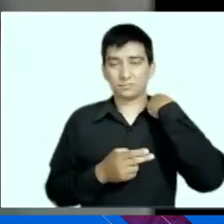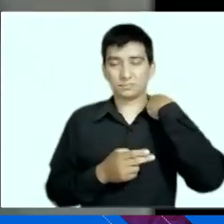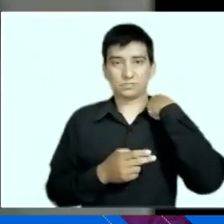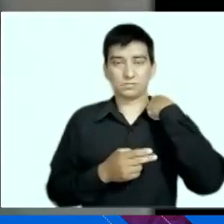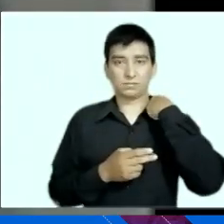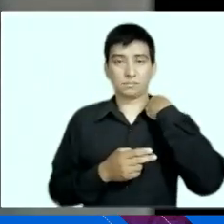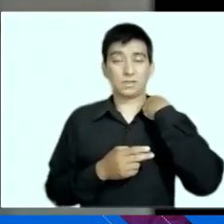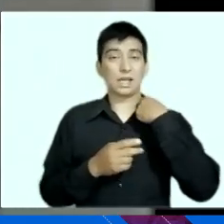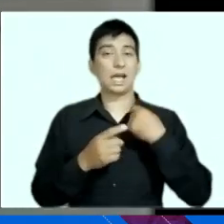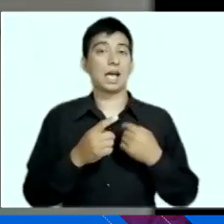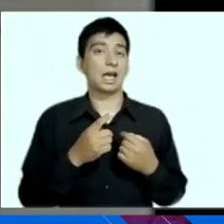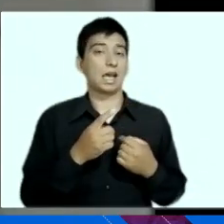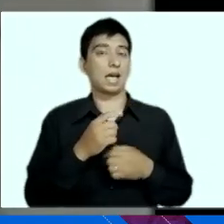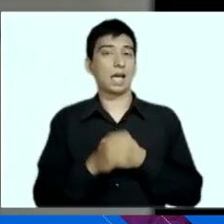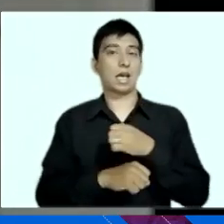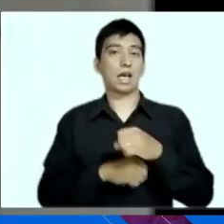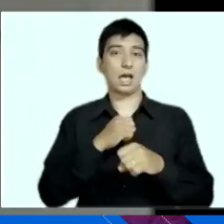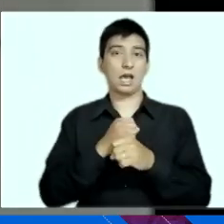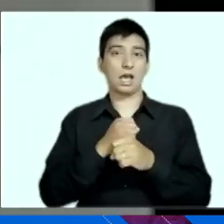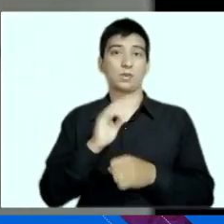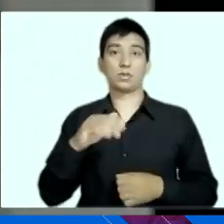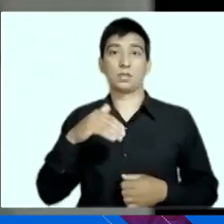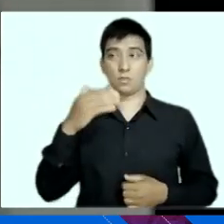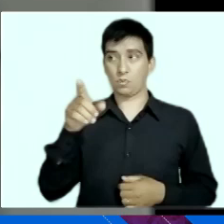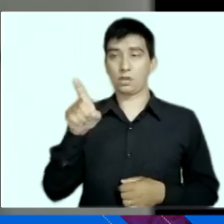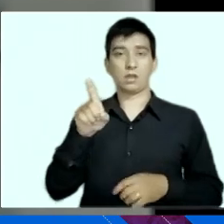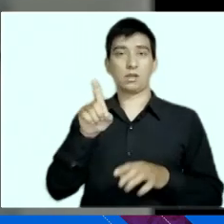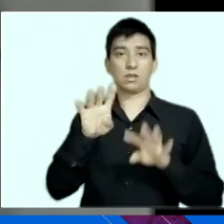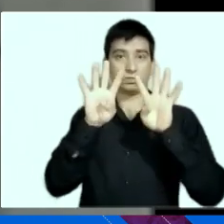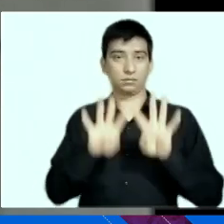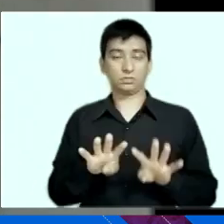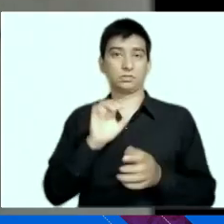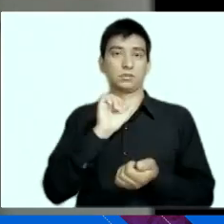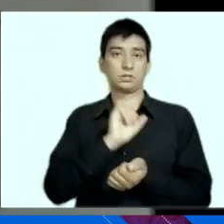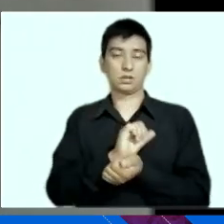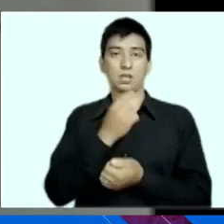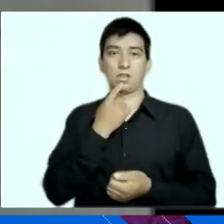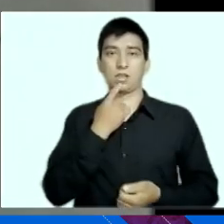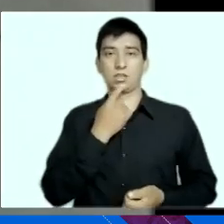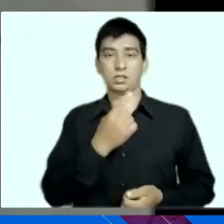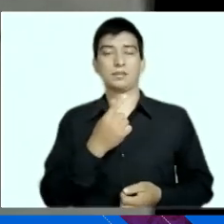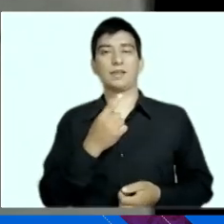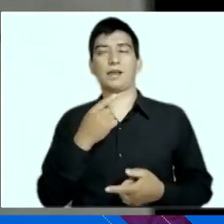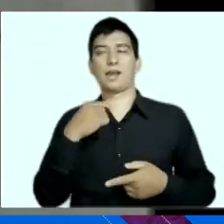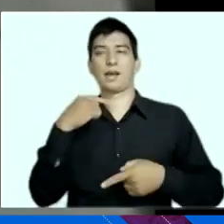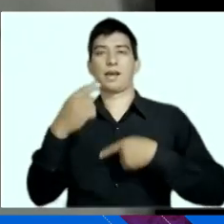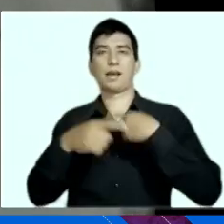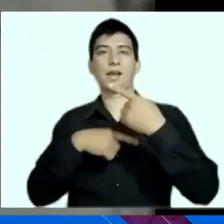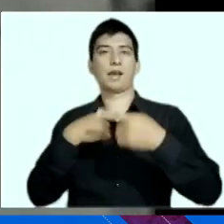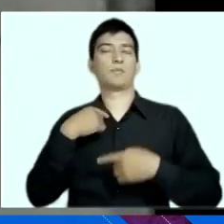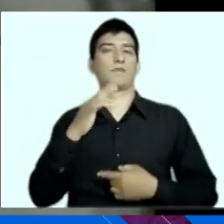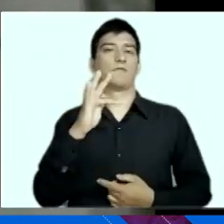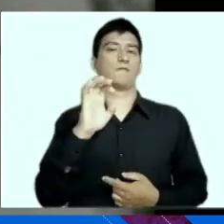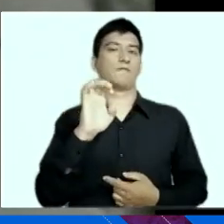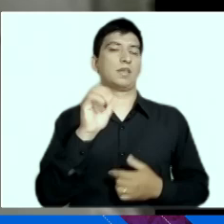después, contrae matrimonio en la cárcel y bueno, y él ya habla ahora de una conversión en la fe. Pero se